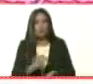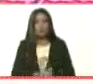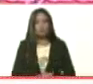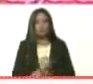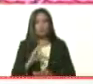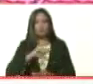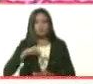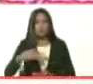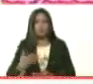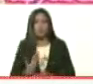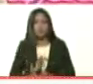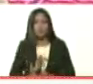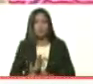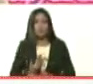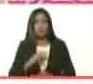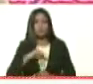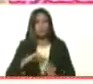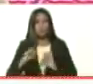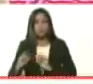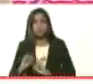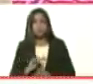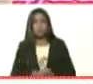podemos nosotros